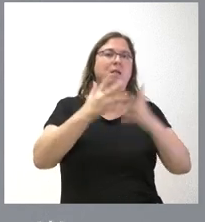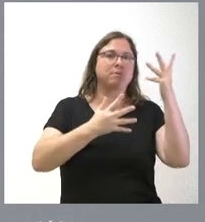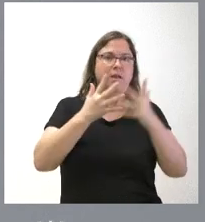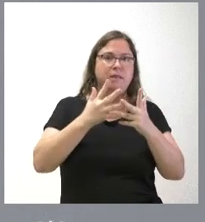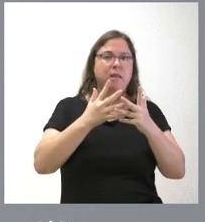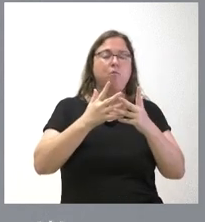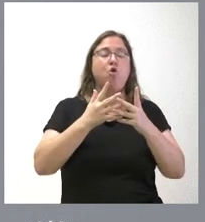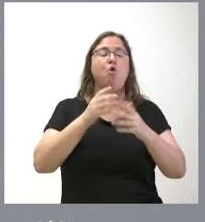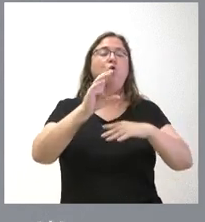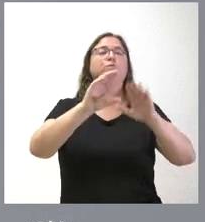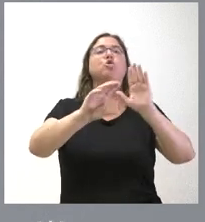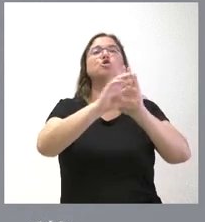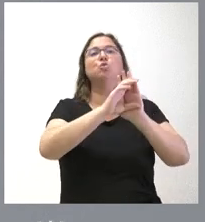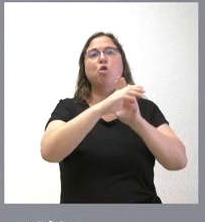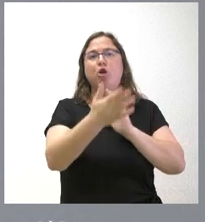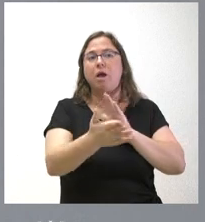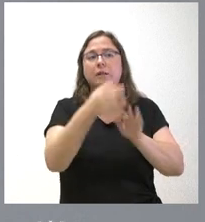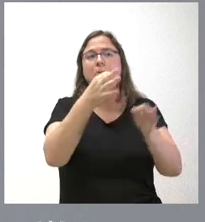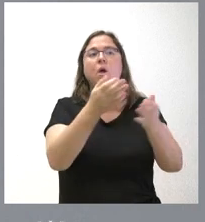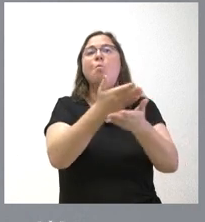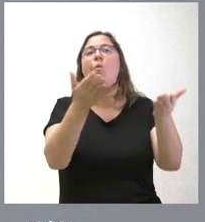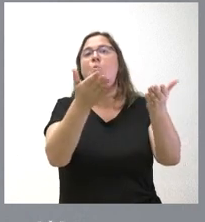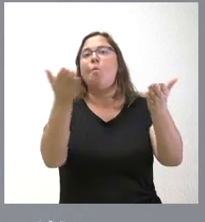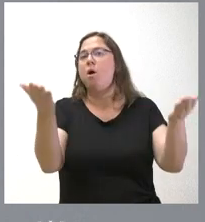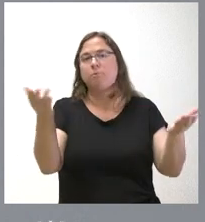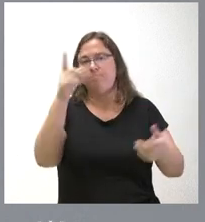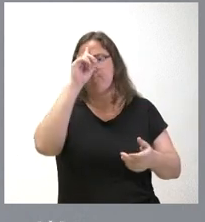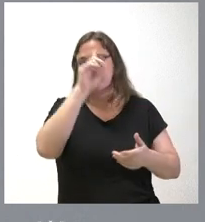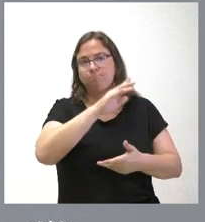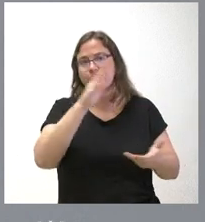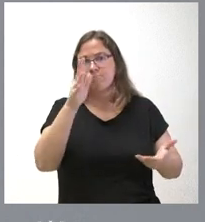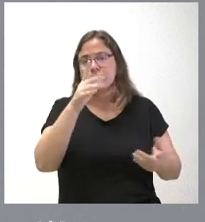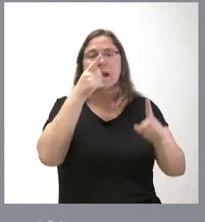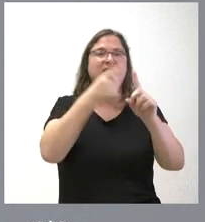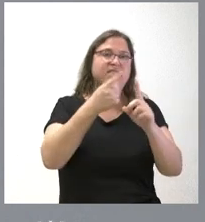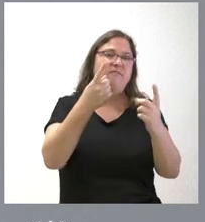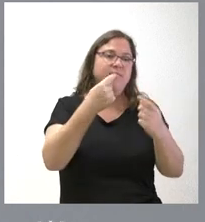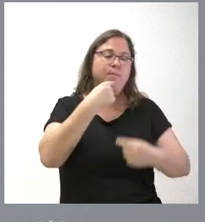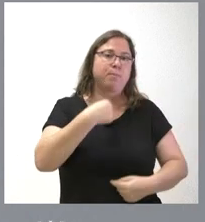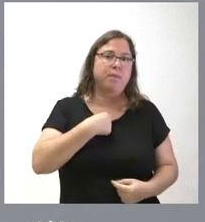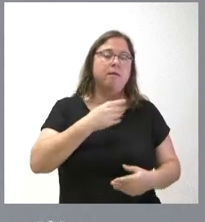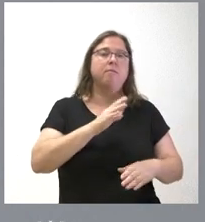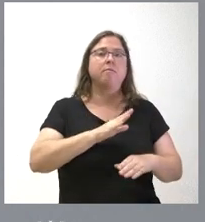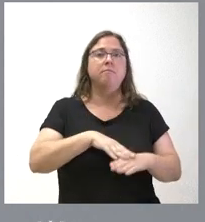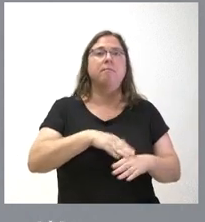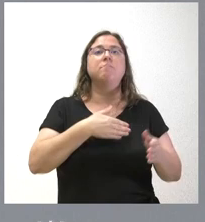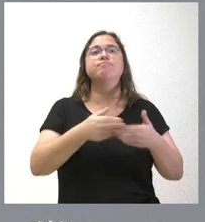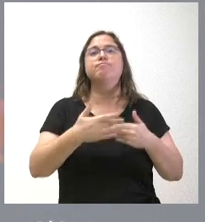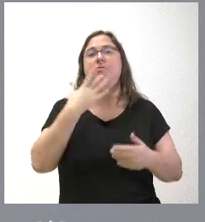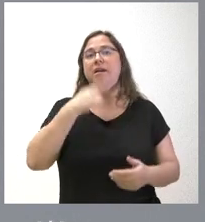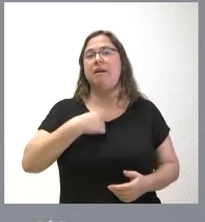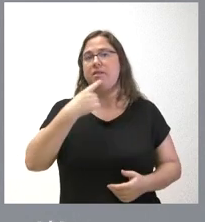tribunal constitucional o que tribunal pudiera ser el que se hable de referencia por parte de quien no haya podido decir